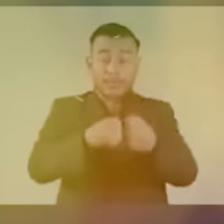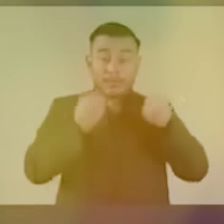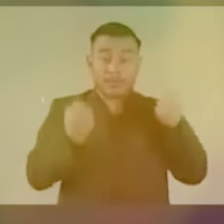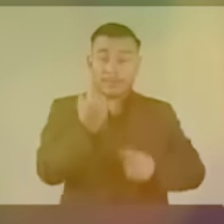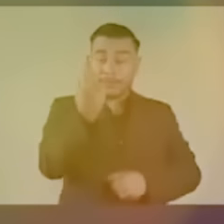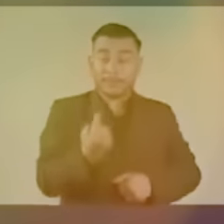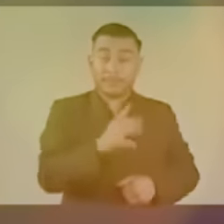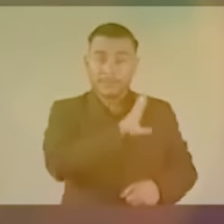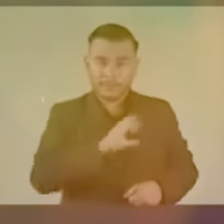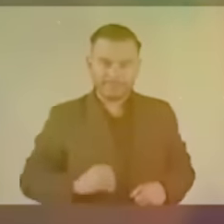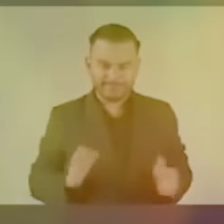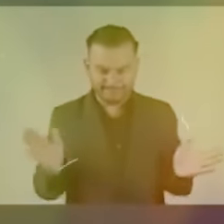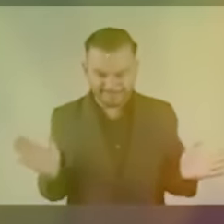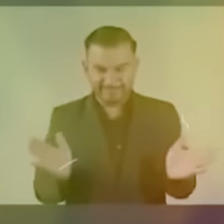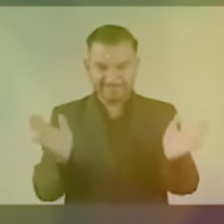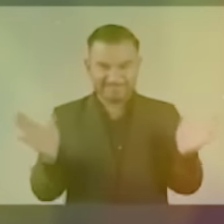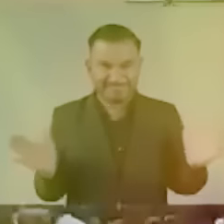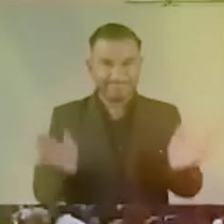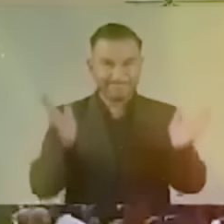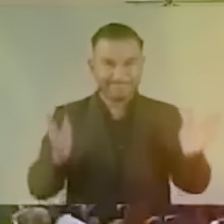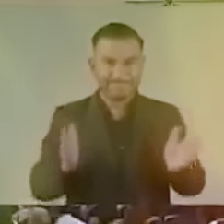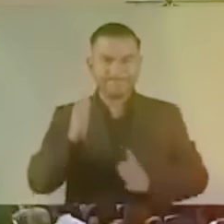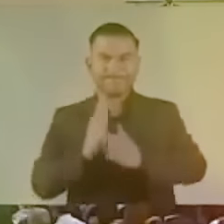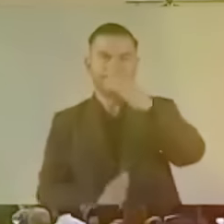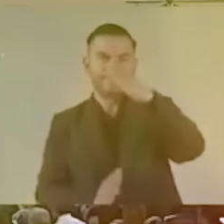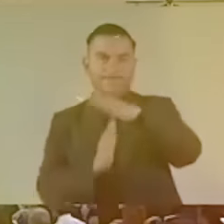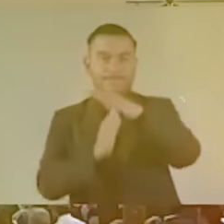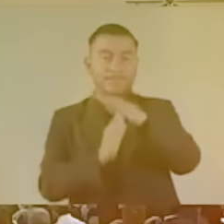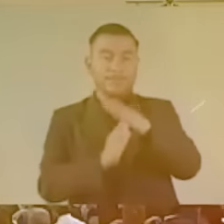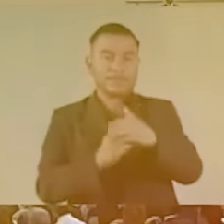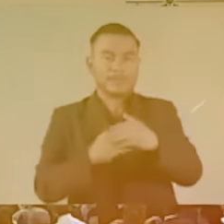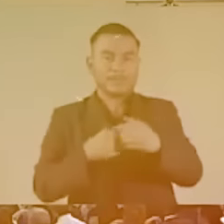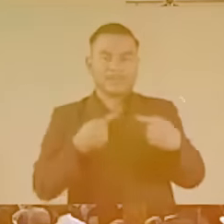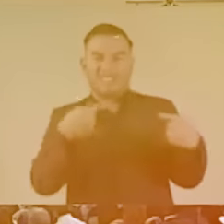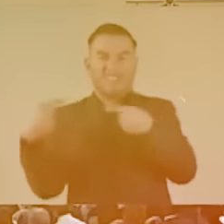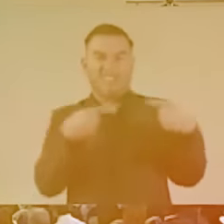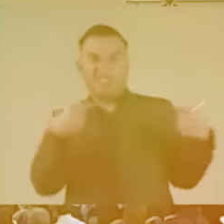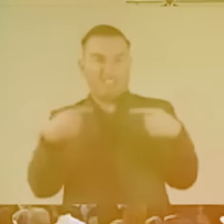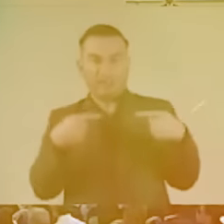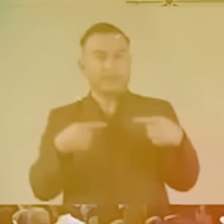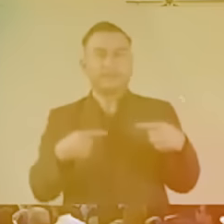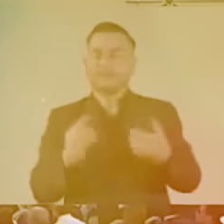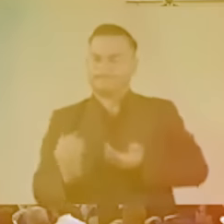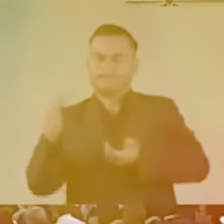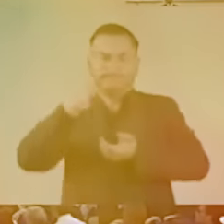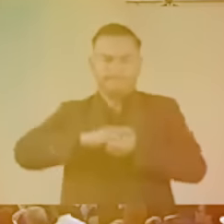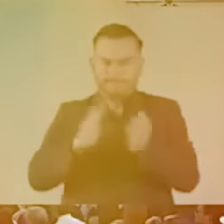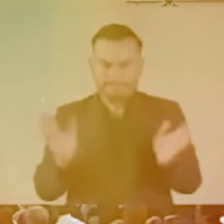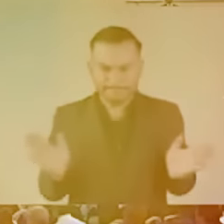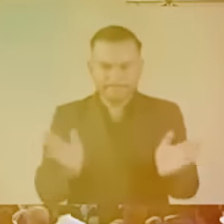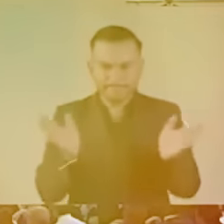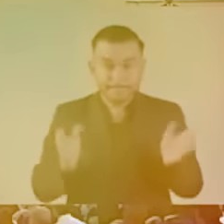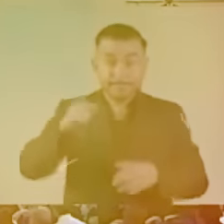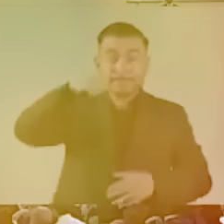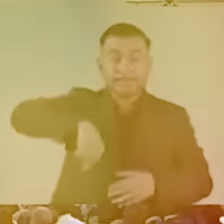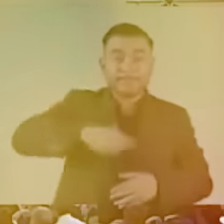salvadoreños empujemos hacia un solo lado, que se acabe el tiempo donde un grupo empujaba para un lado y el otro grupo empujaba para el otro. Los lados se acabaron. De ahora